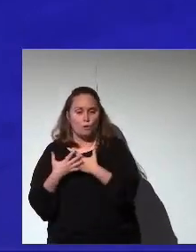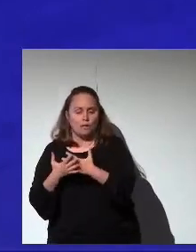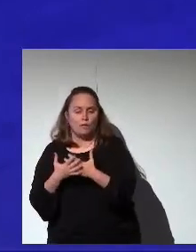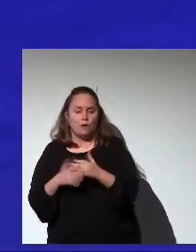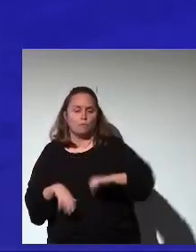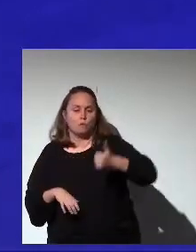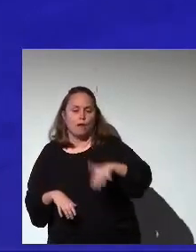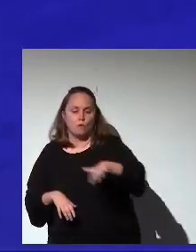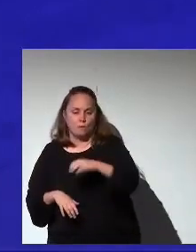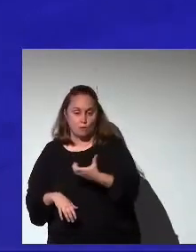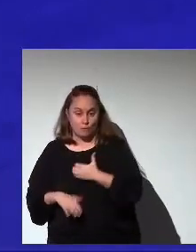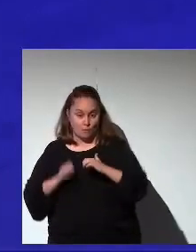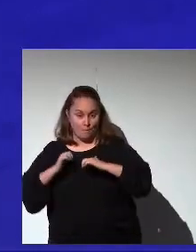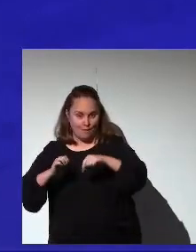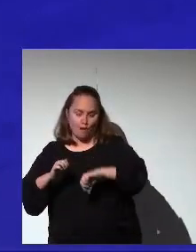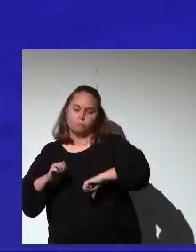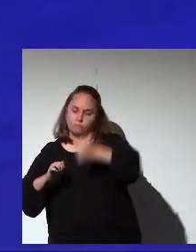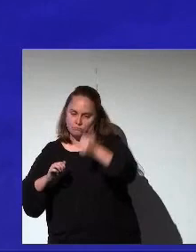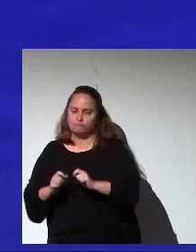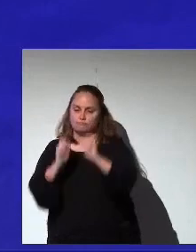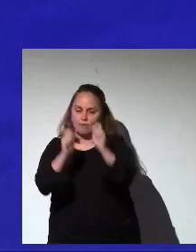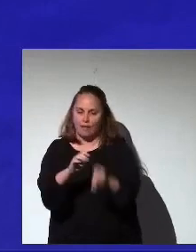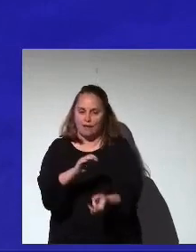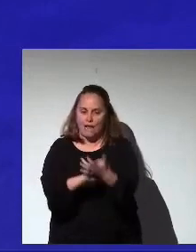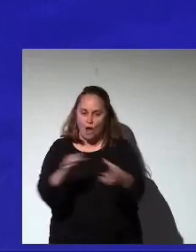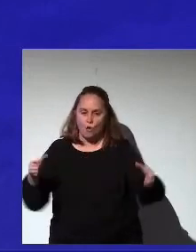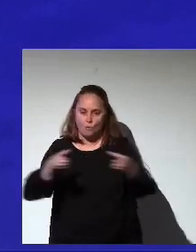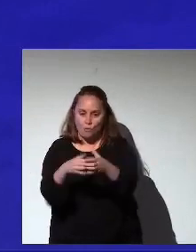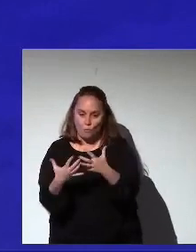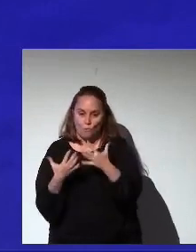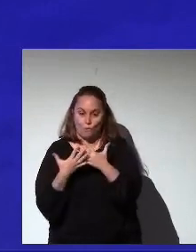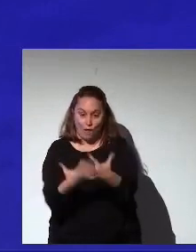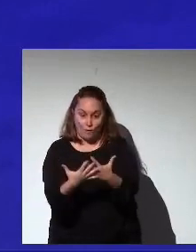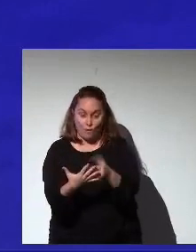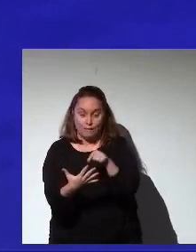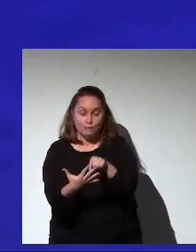los ayuntamientos. Esto, evidentemente, tiene una actuación,